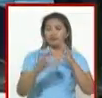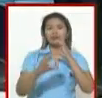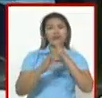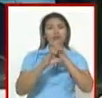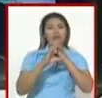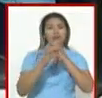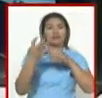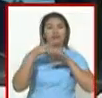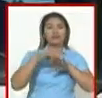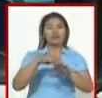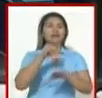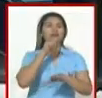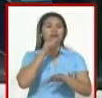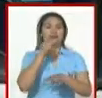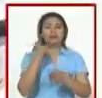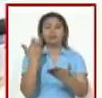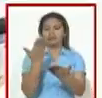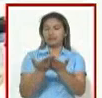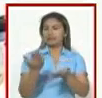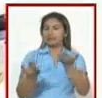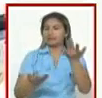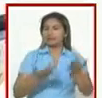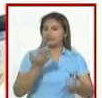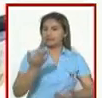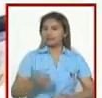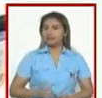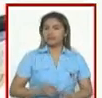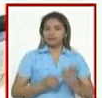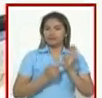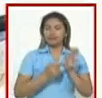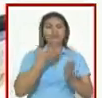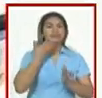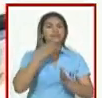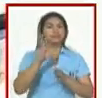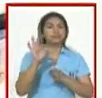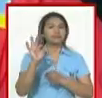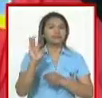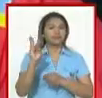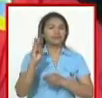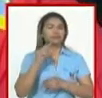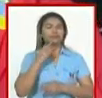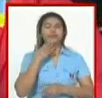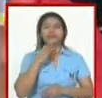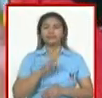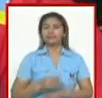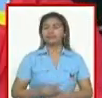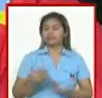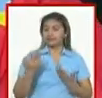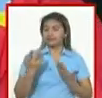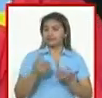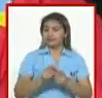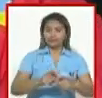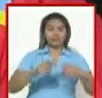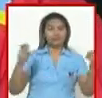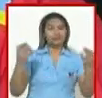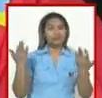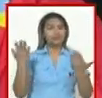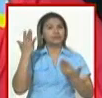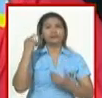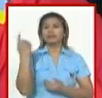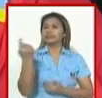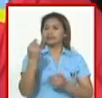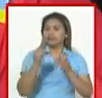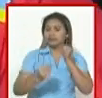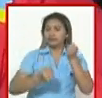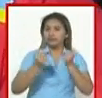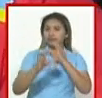camión cisterna para acudir a los incendios seis vehículos muestran desperfectos esperamos que no haya ningún tipo de incendio de gran magnitud porque con sólo